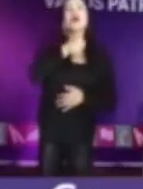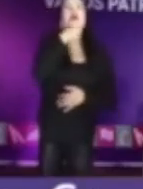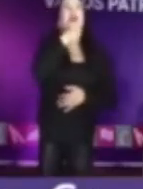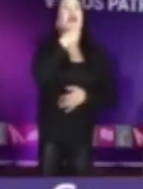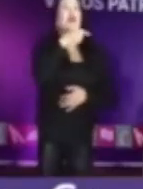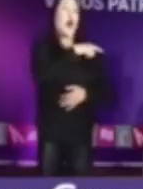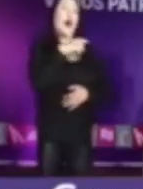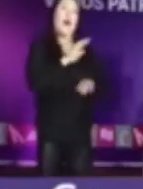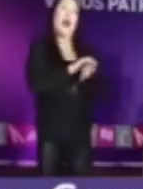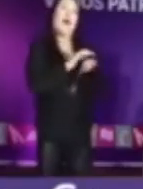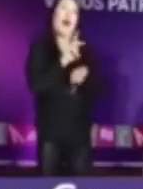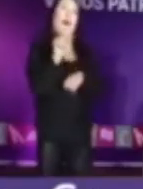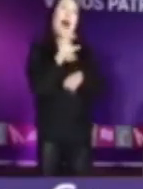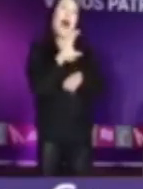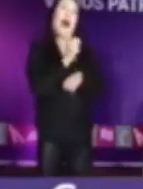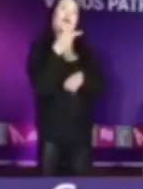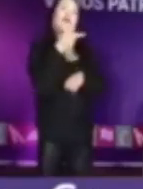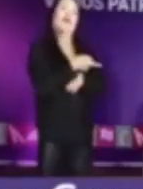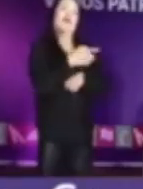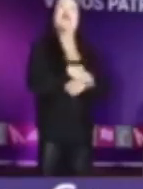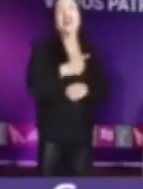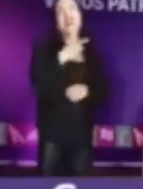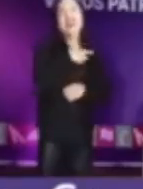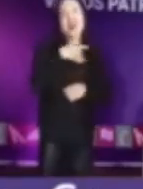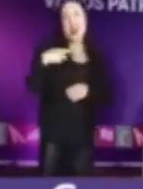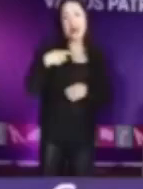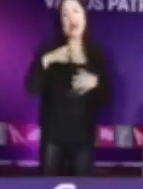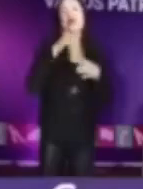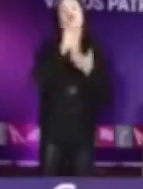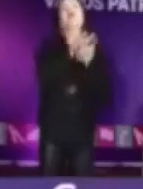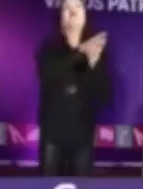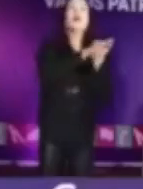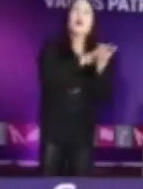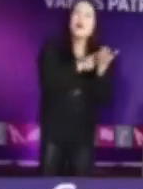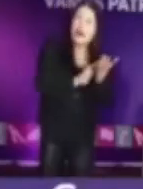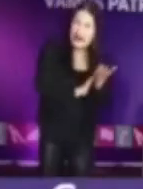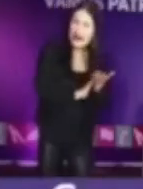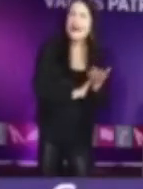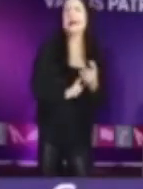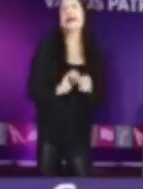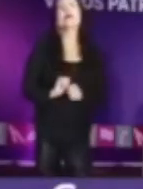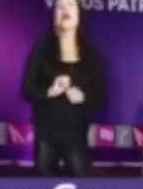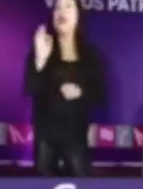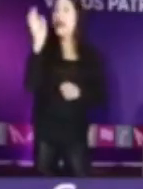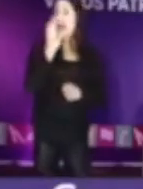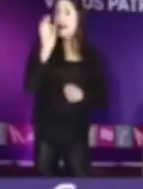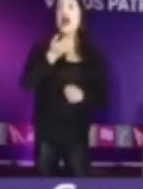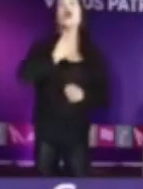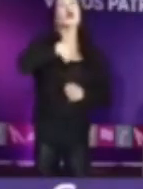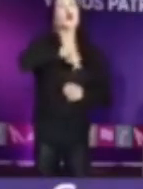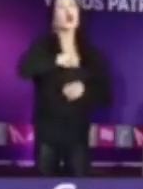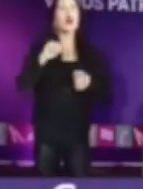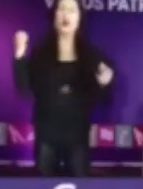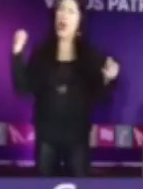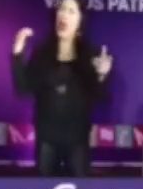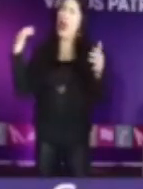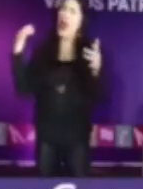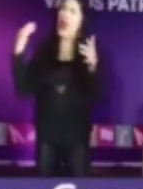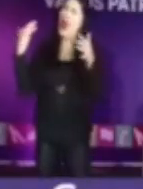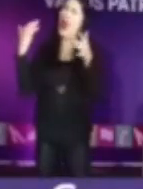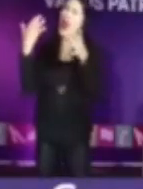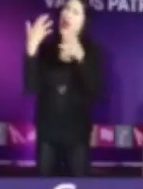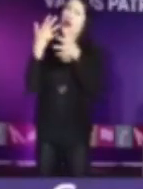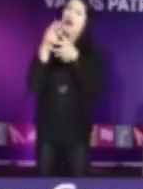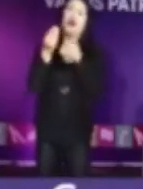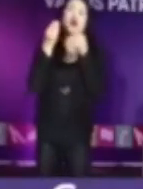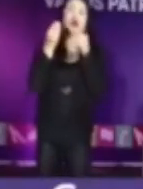Cruz, tenemos que ser humildes. Puede ser que tengamos kilómetros andados,